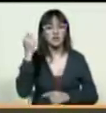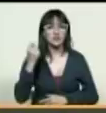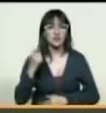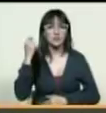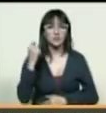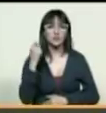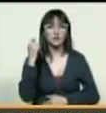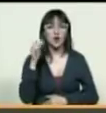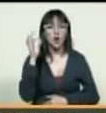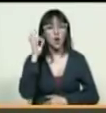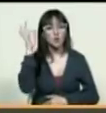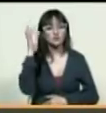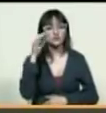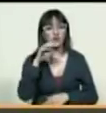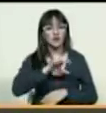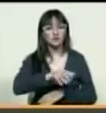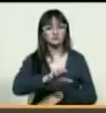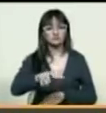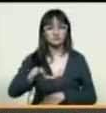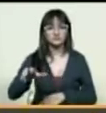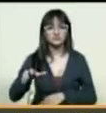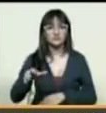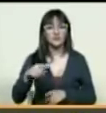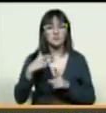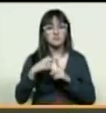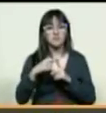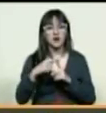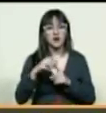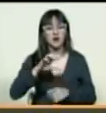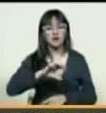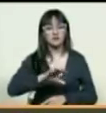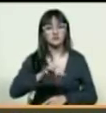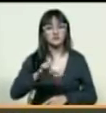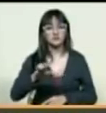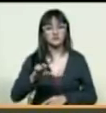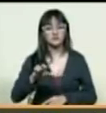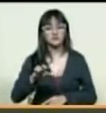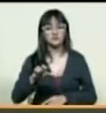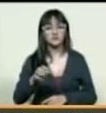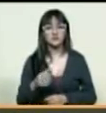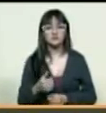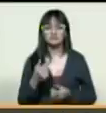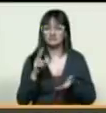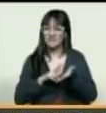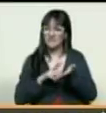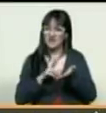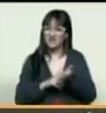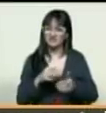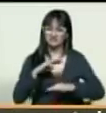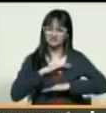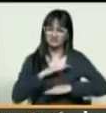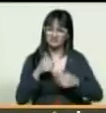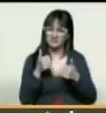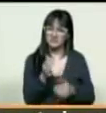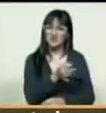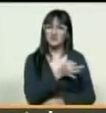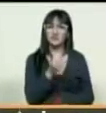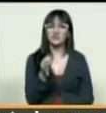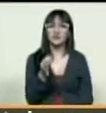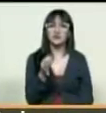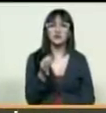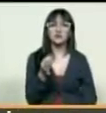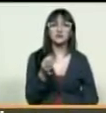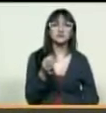a los consejos legislativos estadales con el más transparente, el más eficaz y el